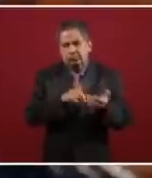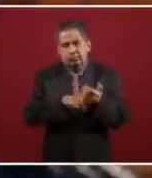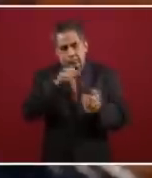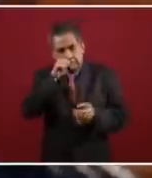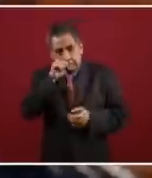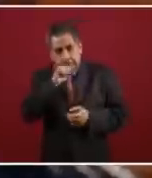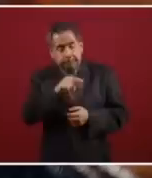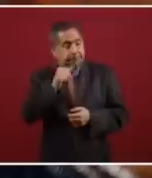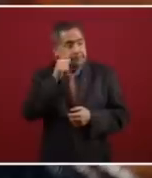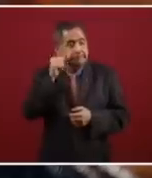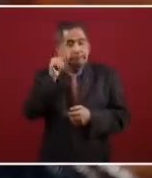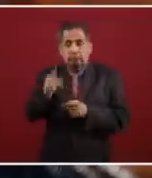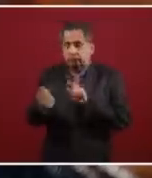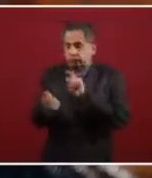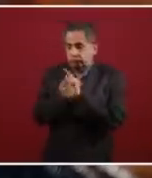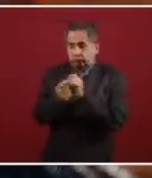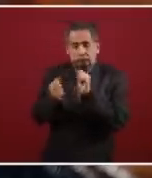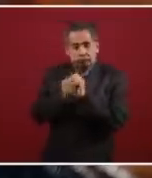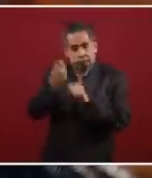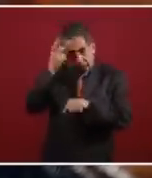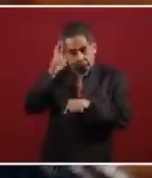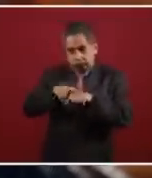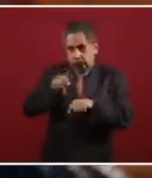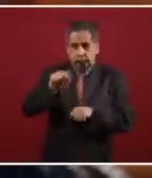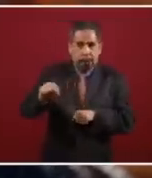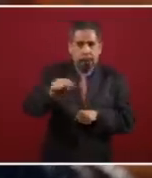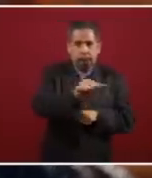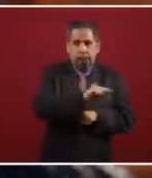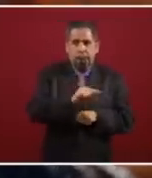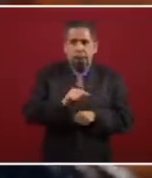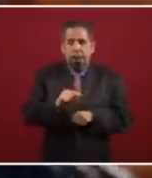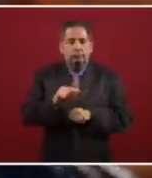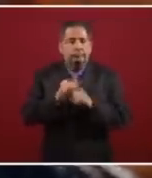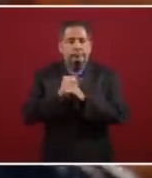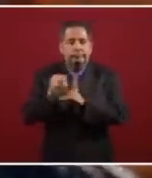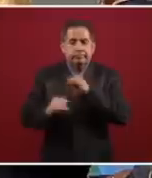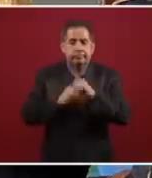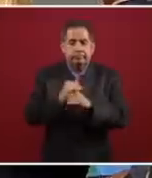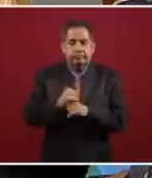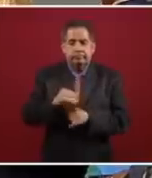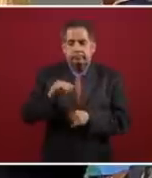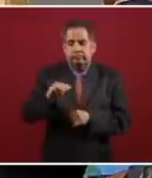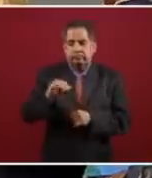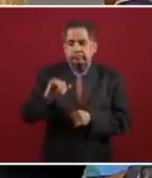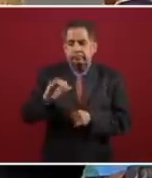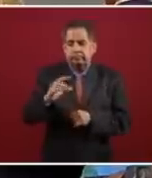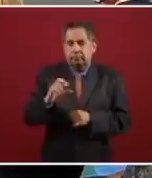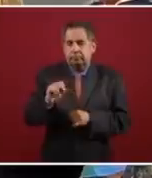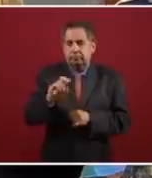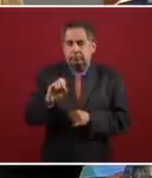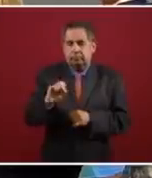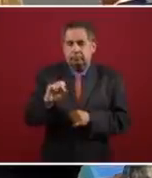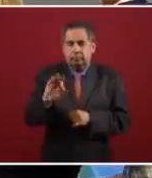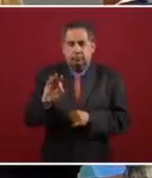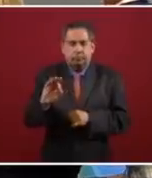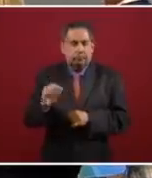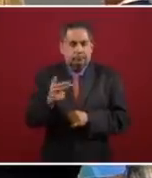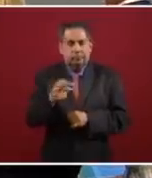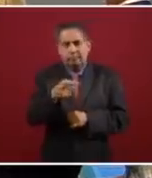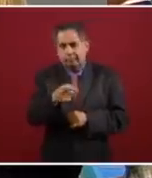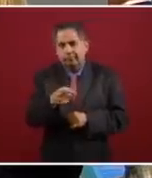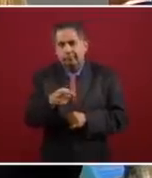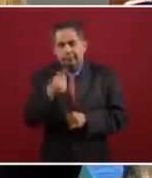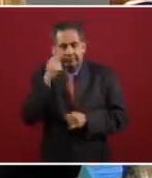ayer usted se reunió con directivos, el directivo nacional e internacional de Microsoft para inversión en